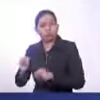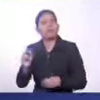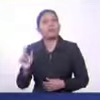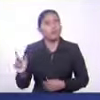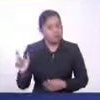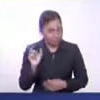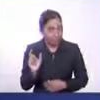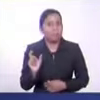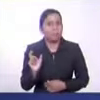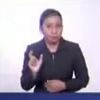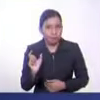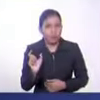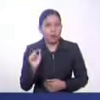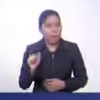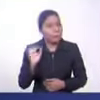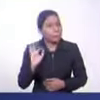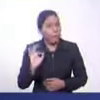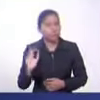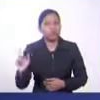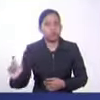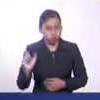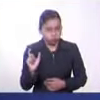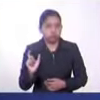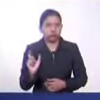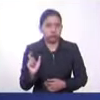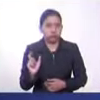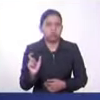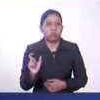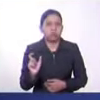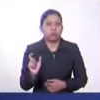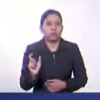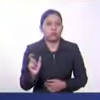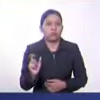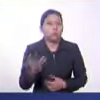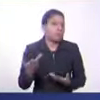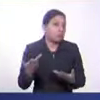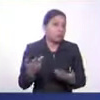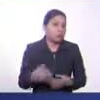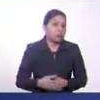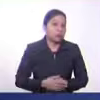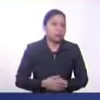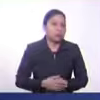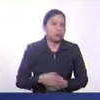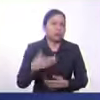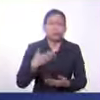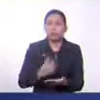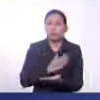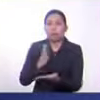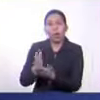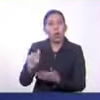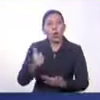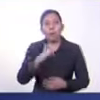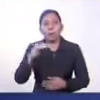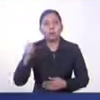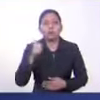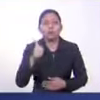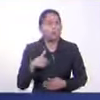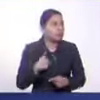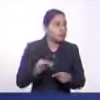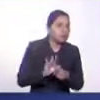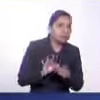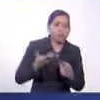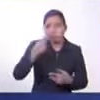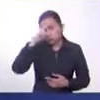regular, que es lo idóneo, ¿verdad? De qué nos puede permitir poder desempeñarnos en otro lugar, en un